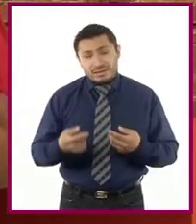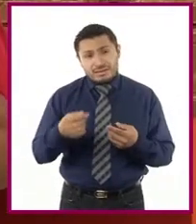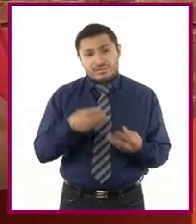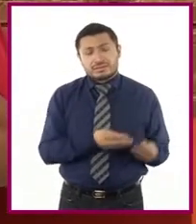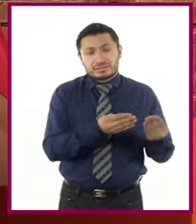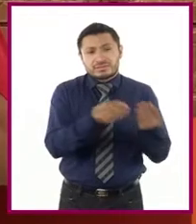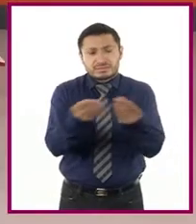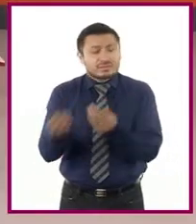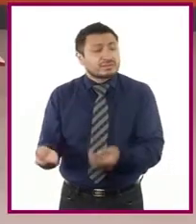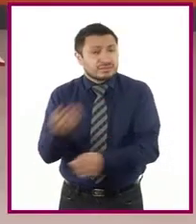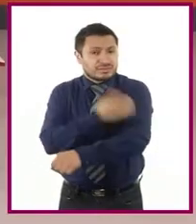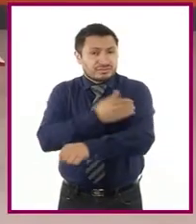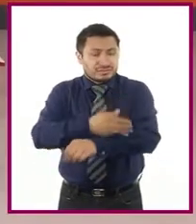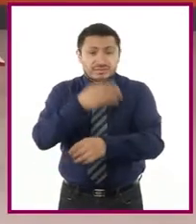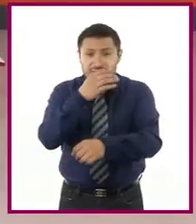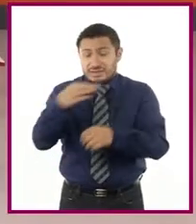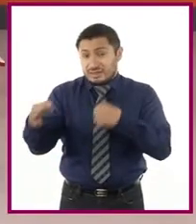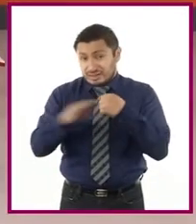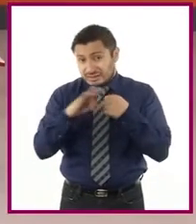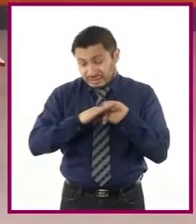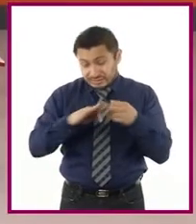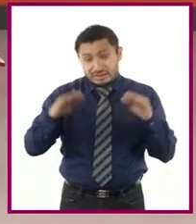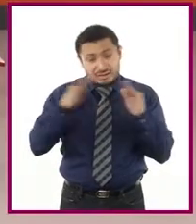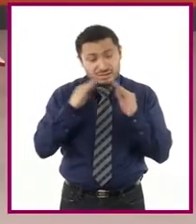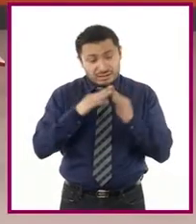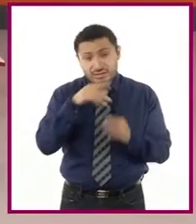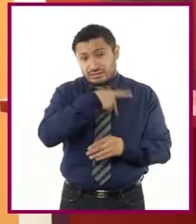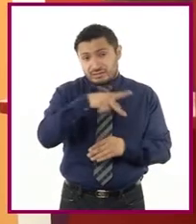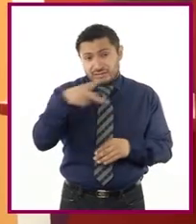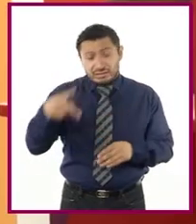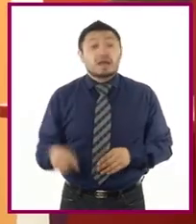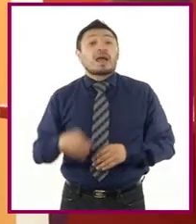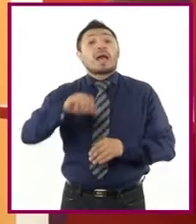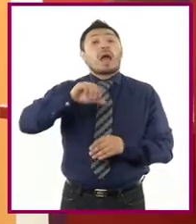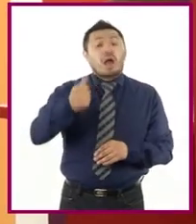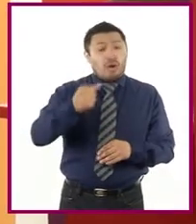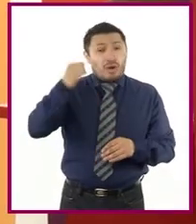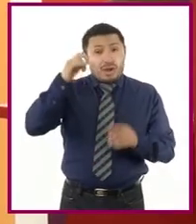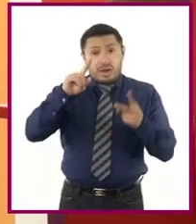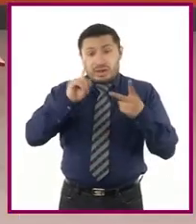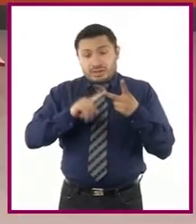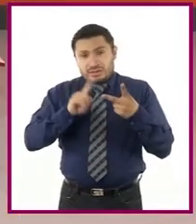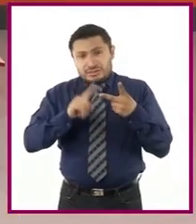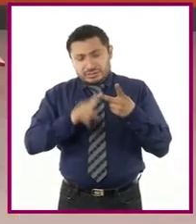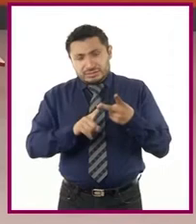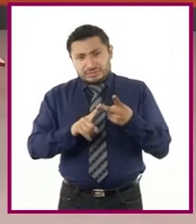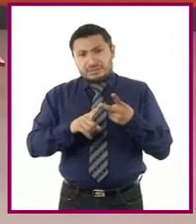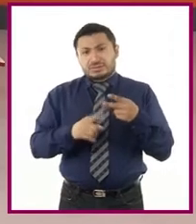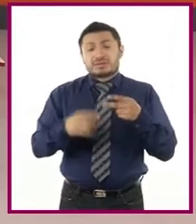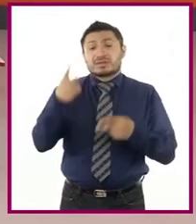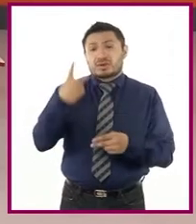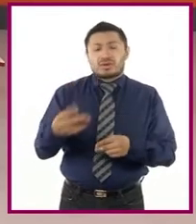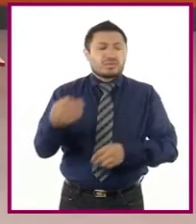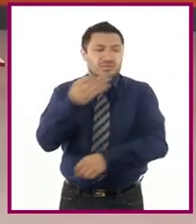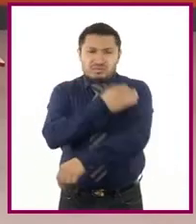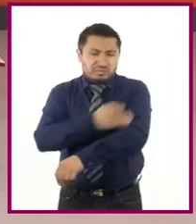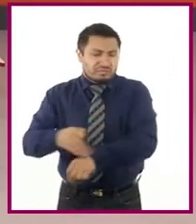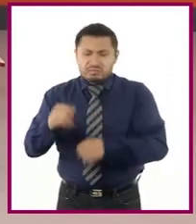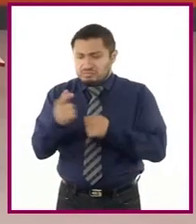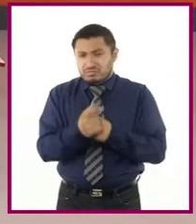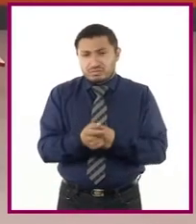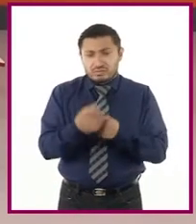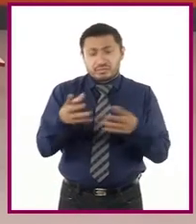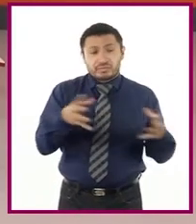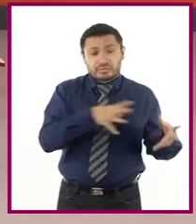de su domicilio. Otra es que un par de familiares recojan algunas guayaberas y las dejen en algún